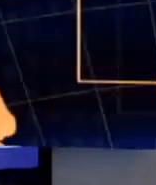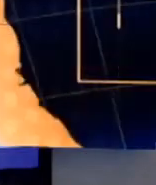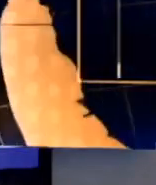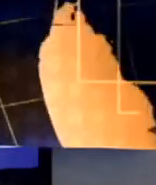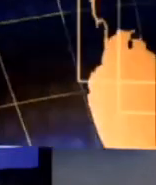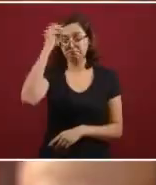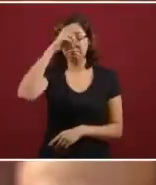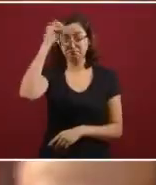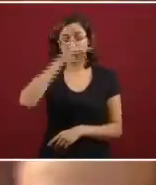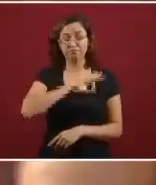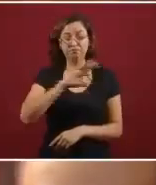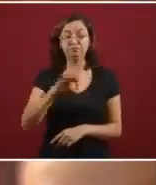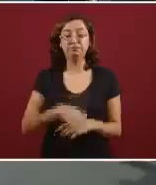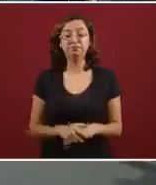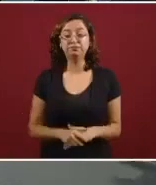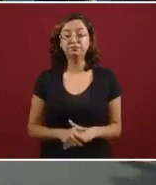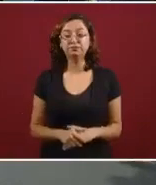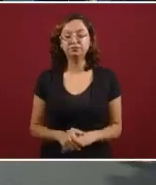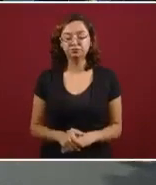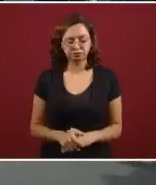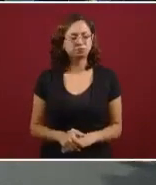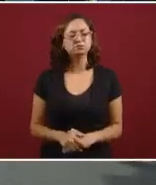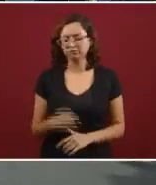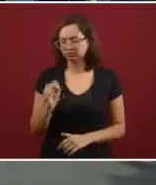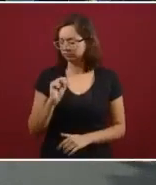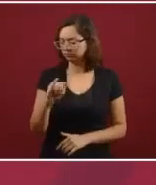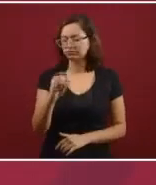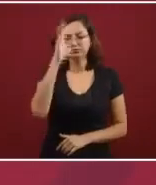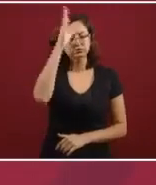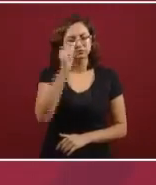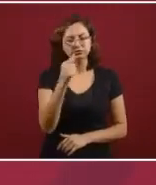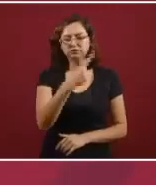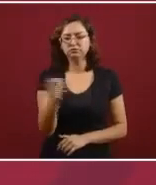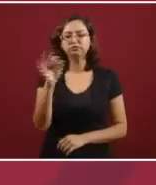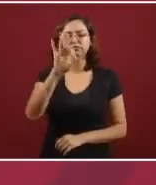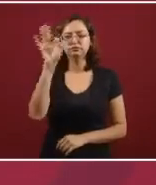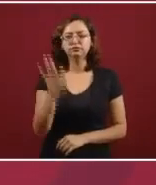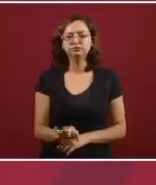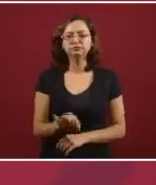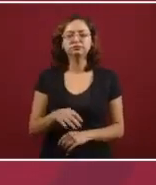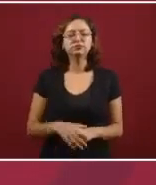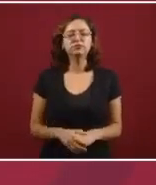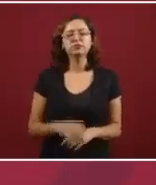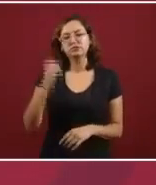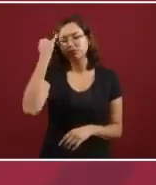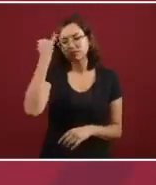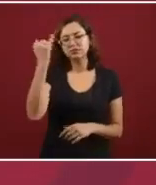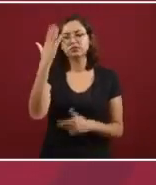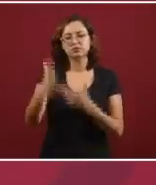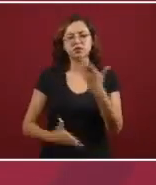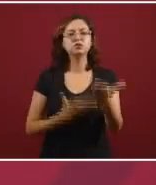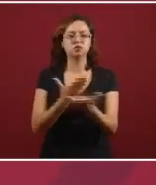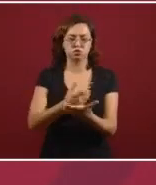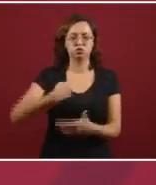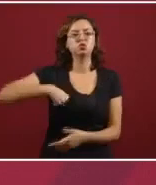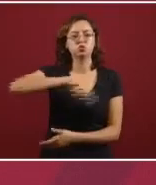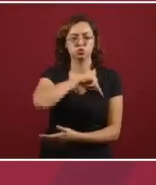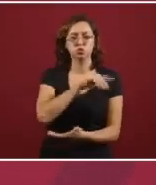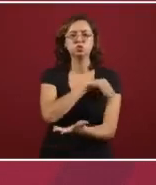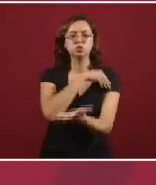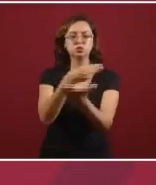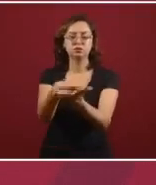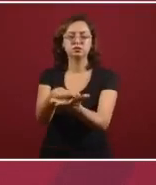dijo el presidente. Estoy totalmente de acuerdo. Es más, la iniciativa surge de nosotros.